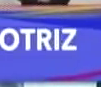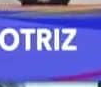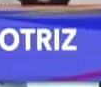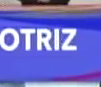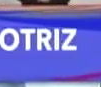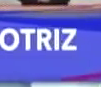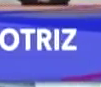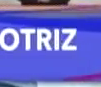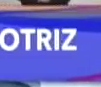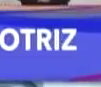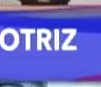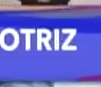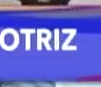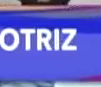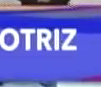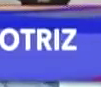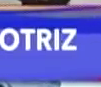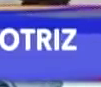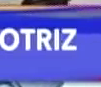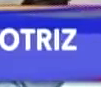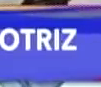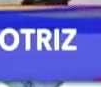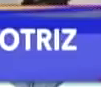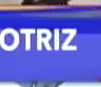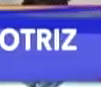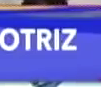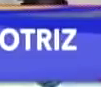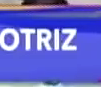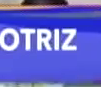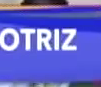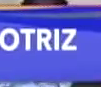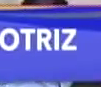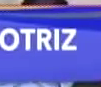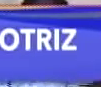Llegó el día del motor automotriz.